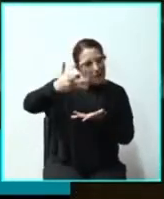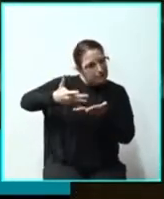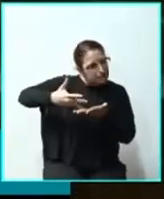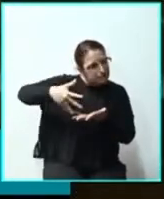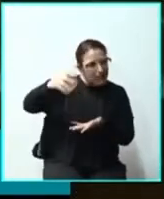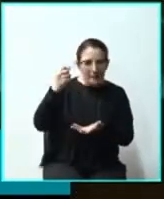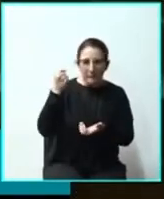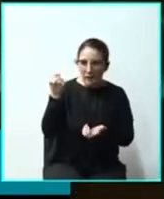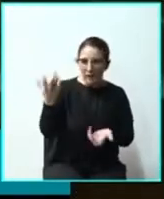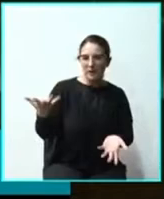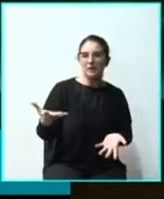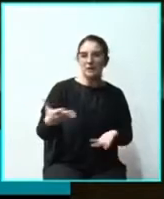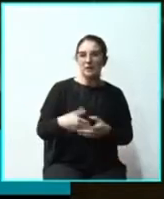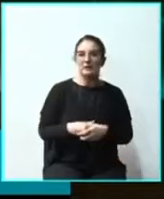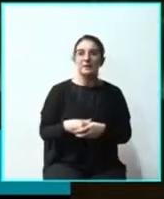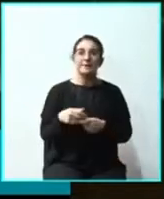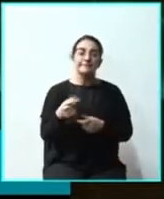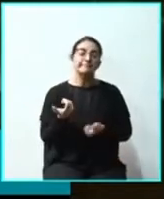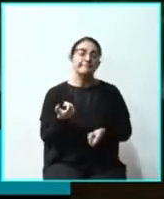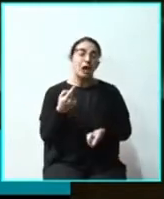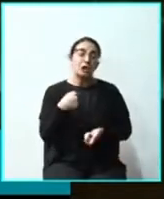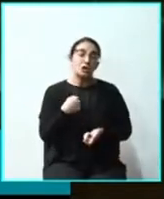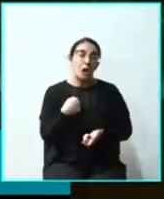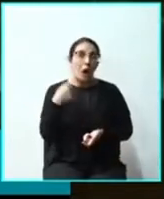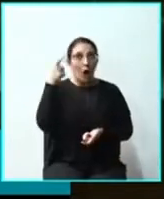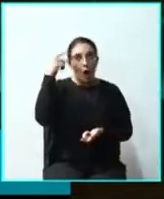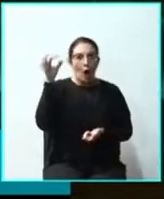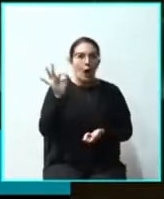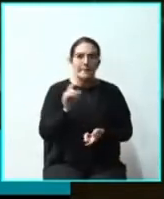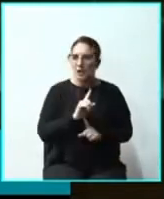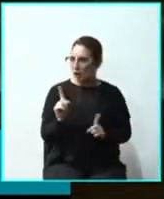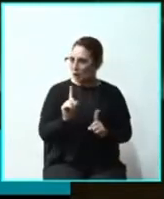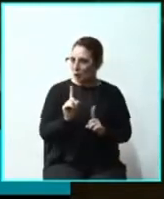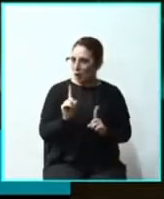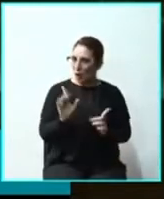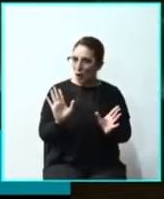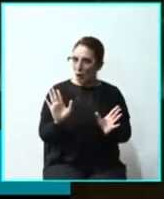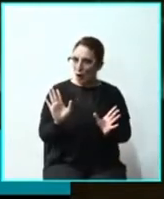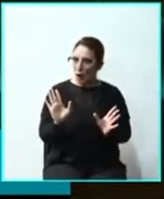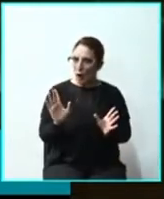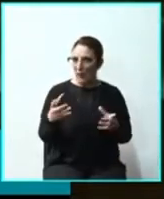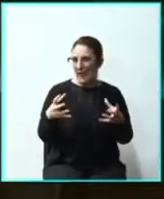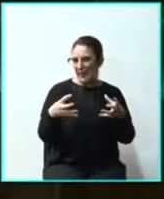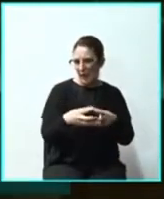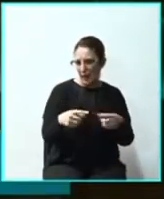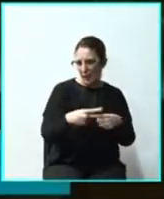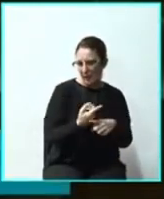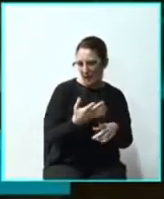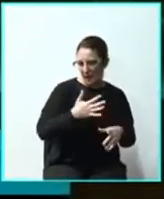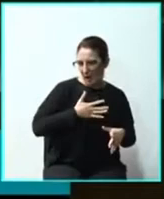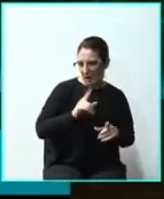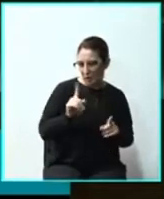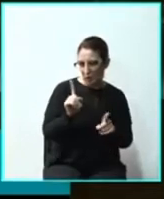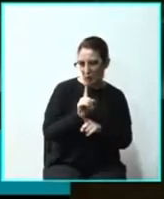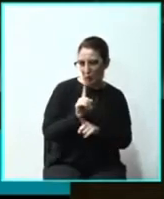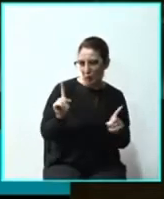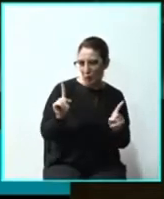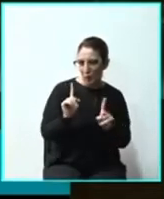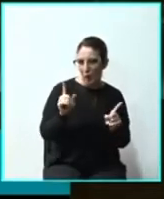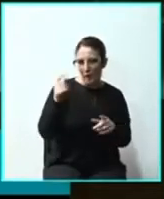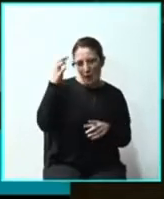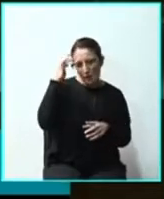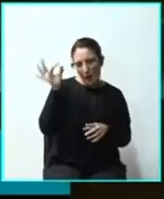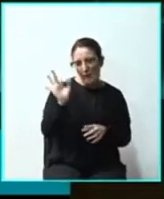Esto creo que no es una opinión privativa de la izquierda, no es una opinión